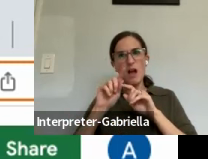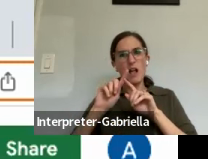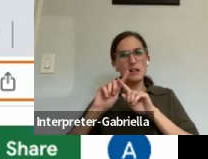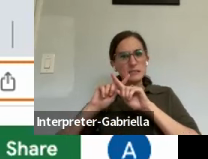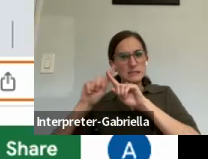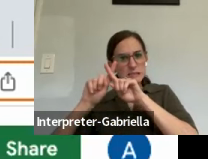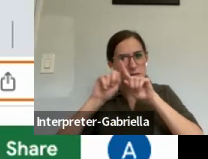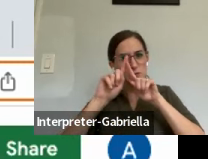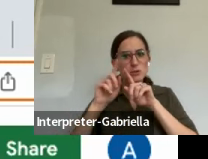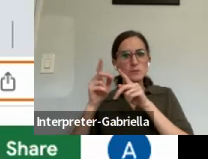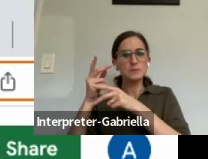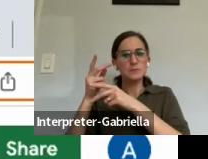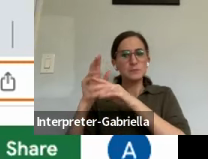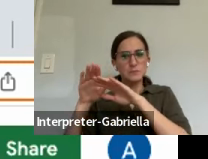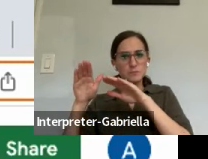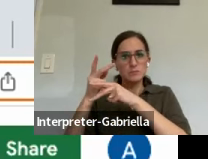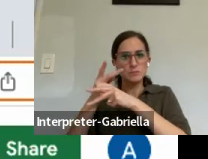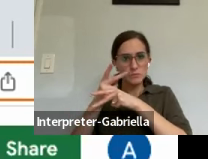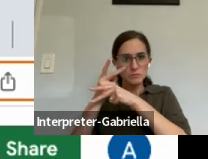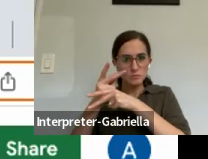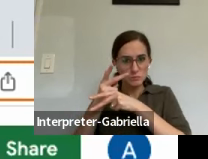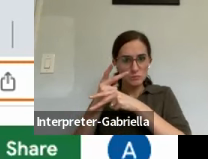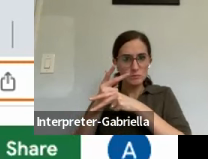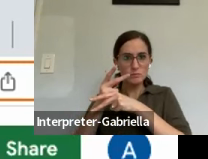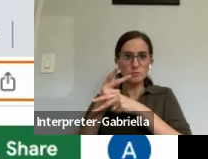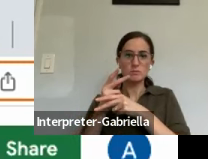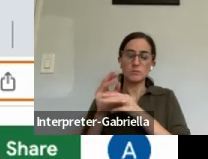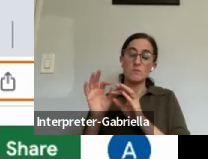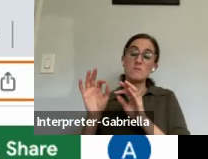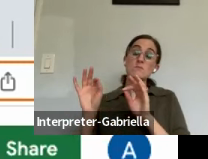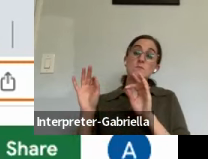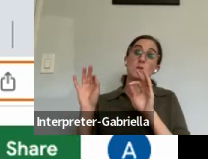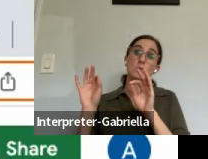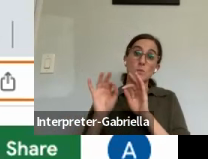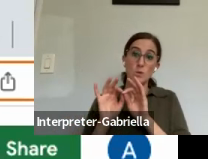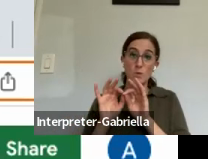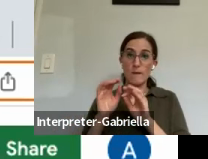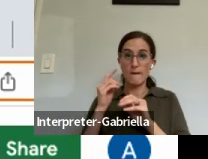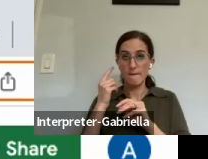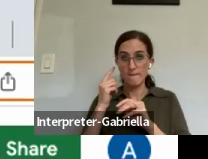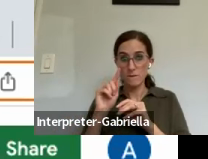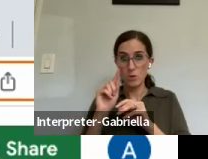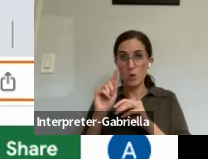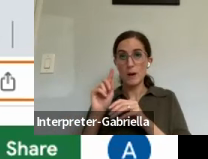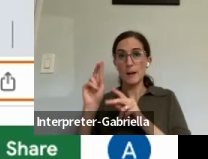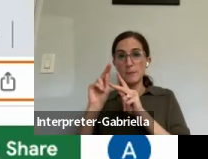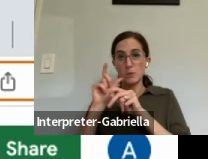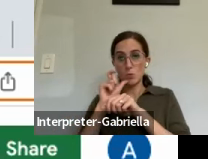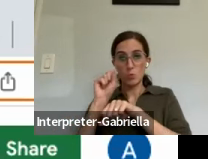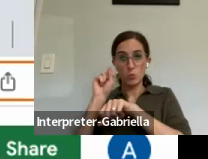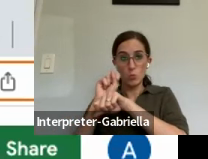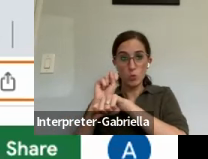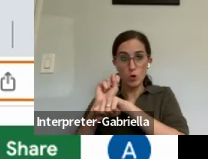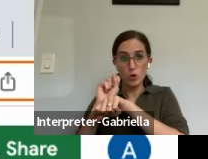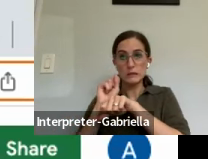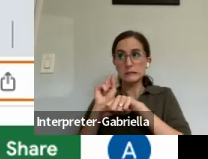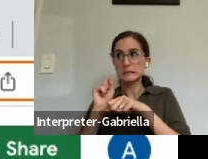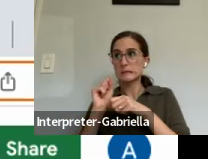programs, that'll be especially important, especially for the underserved entrepreneurs who are working to start